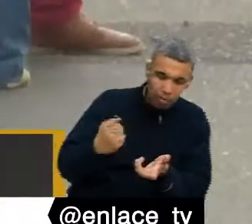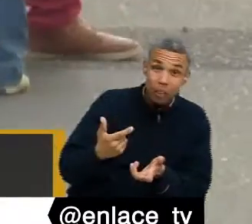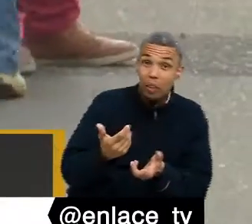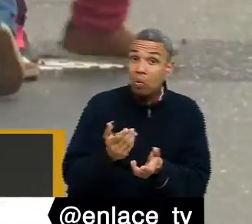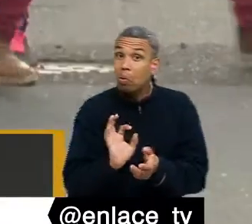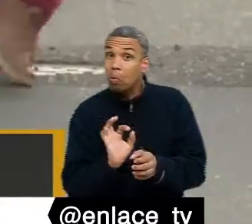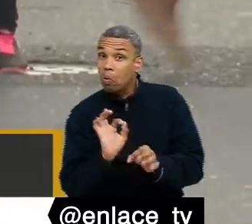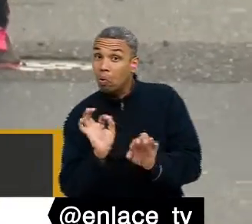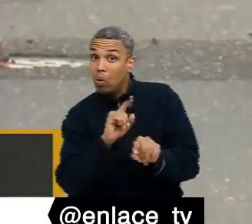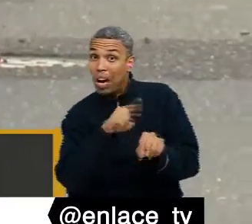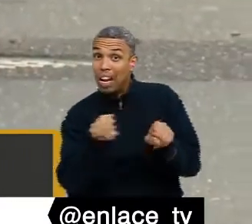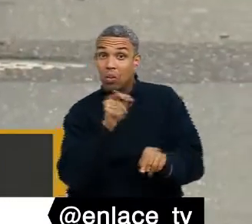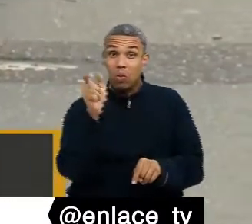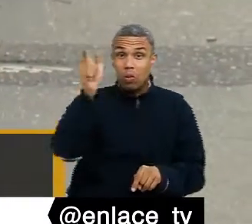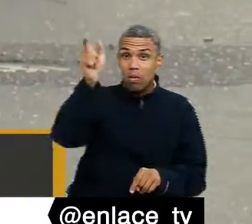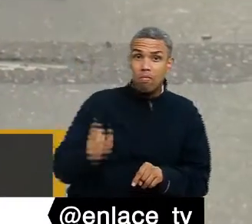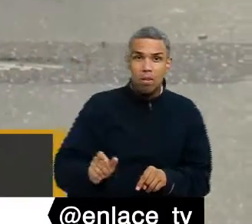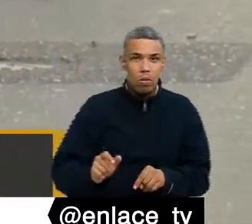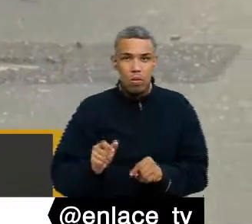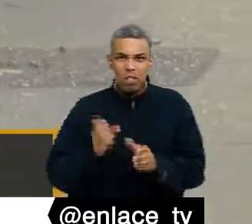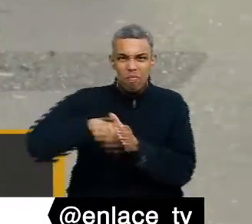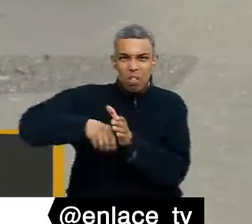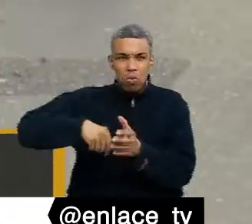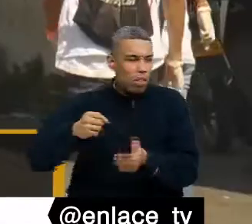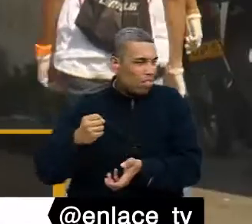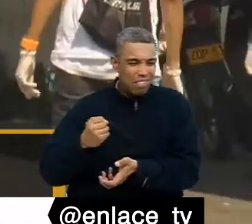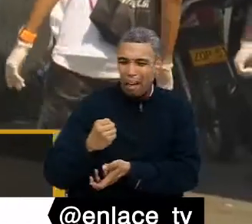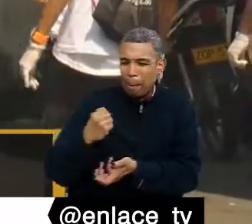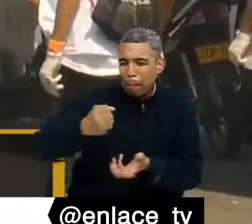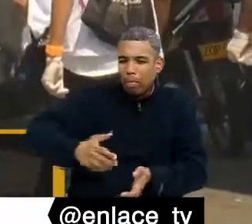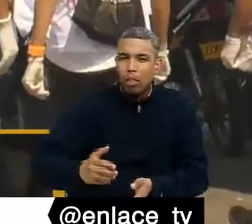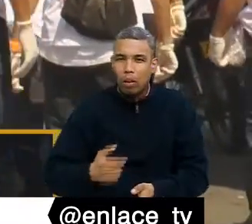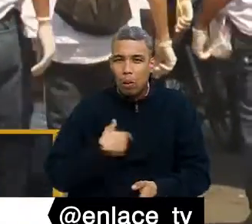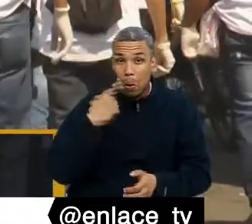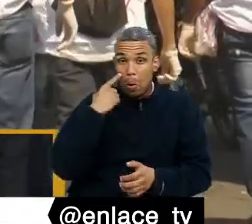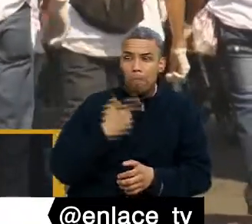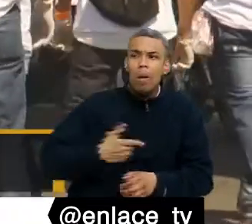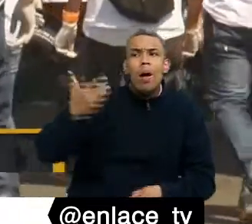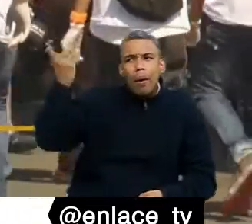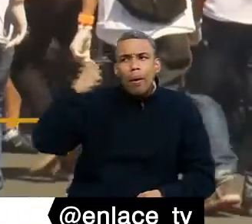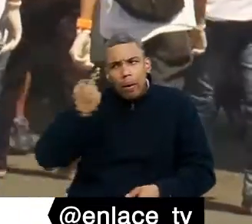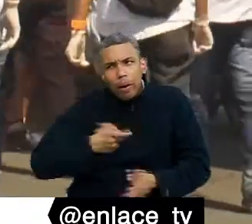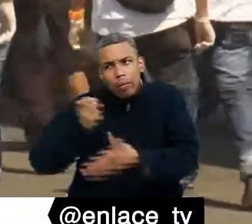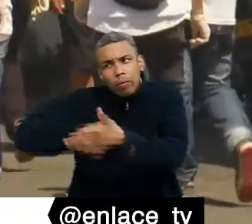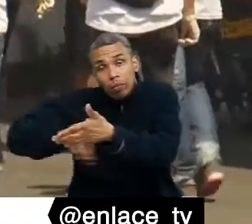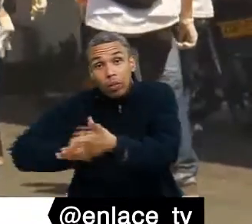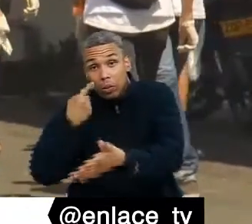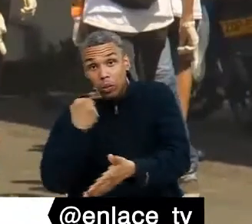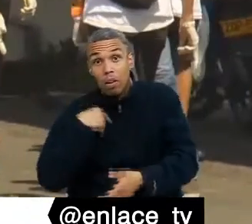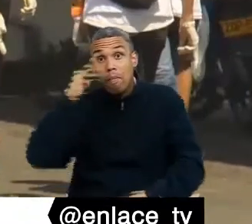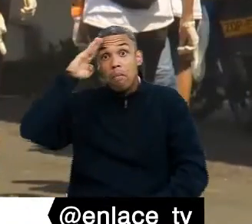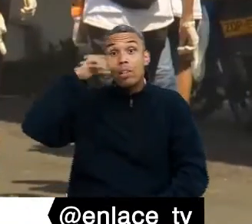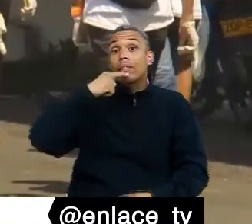grupo y les pitan. Además, los uniformados de la policía los sancionarán con el comparendo ambiental.